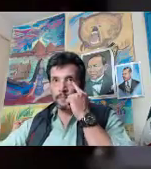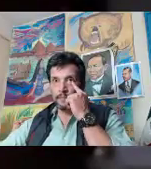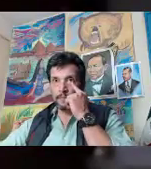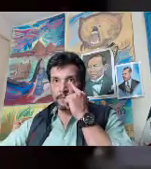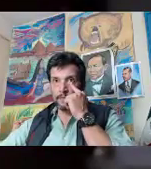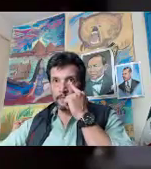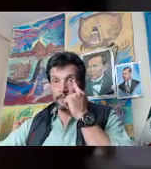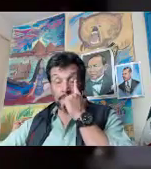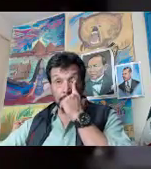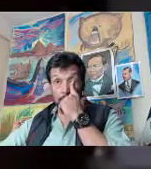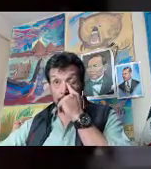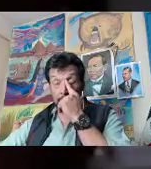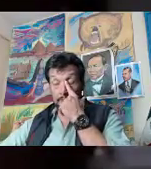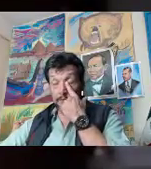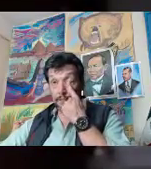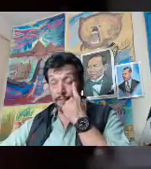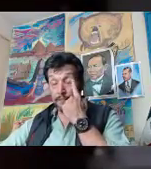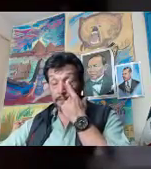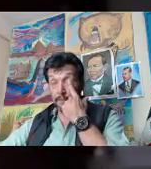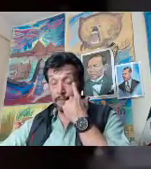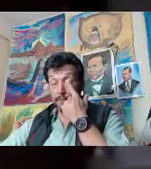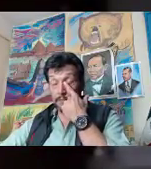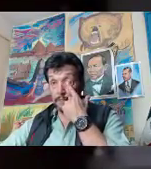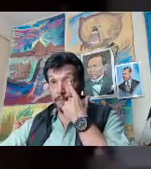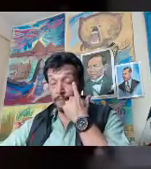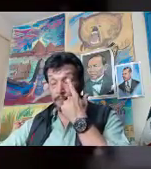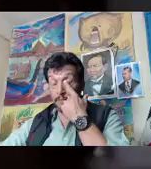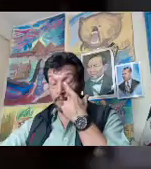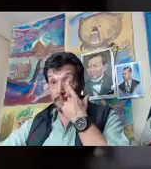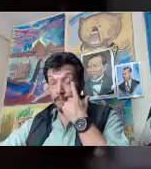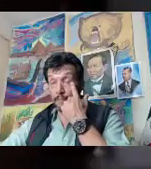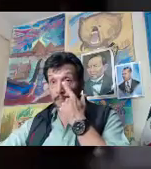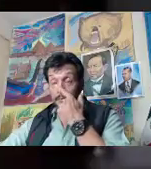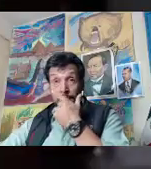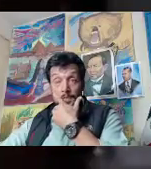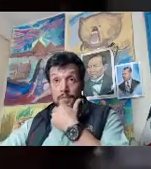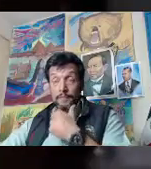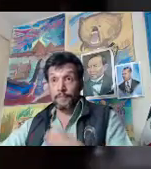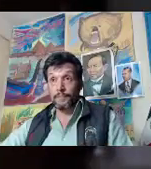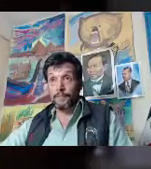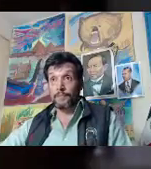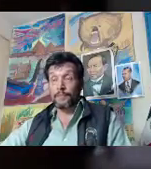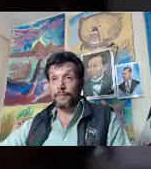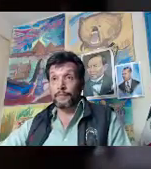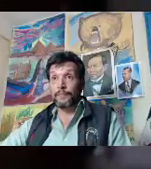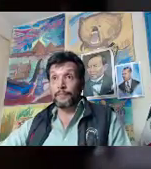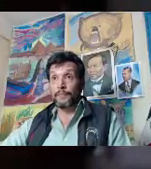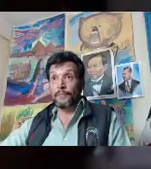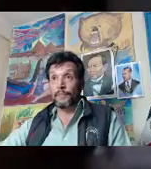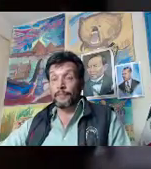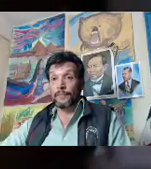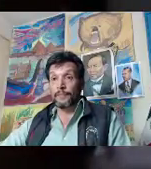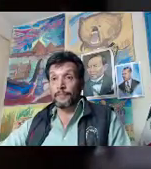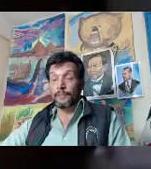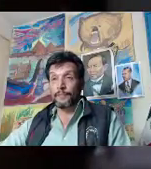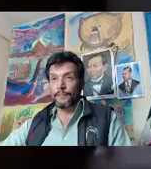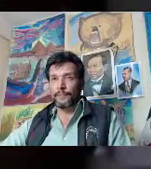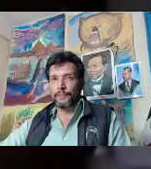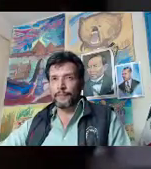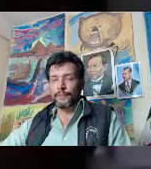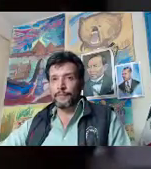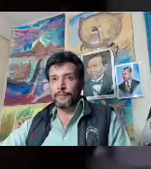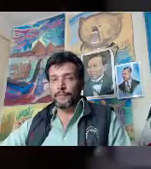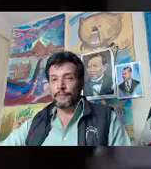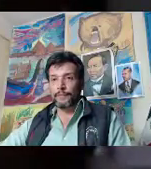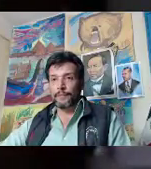Su trayectoria la conocemos de sobra, manchada siempre por señalamientos de corrupción en cada